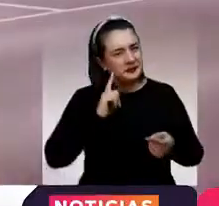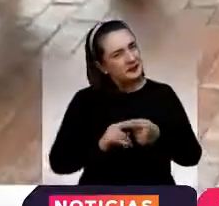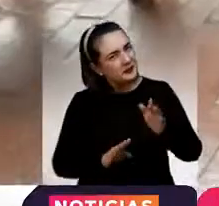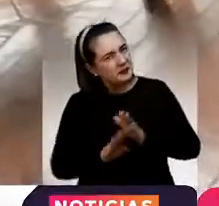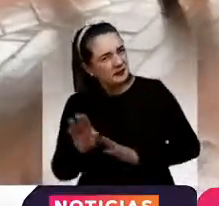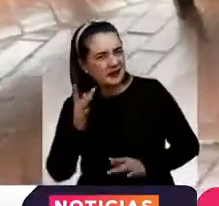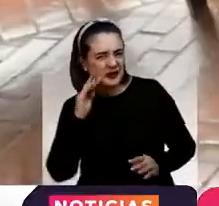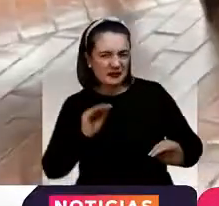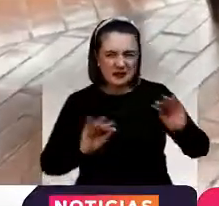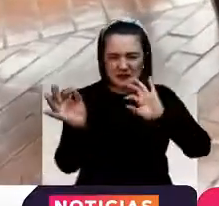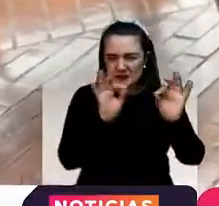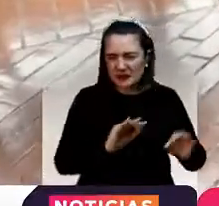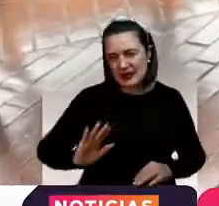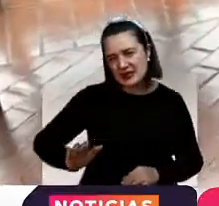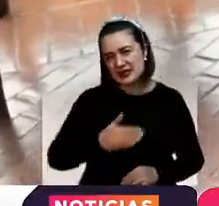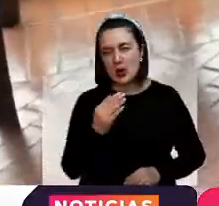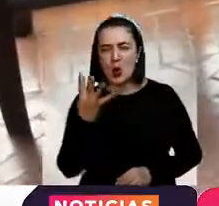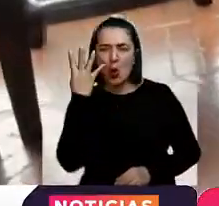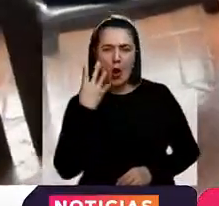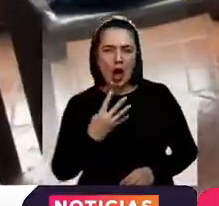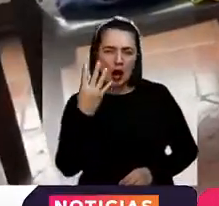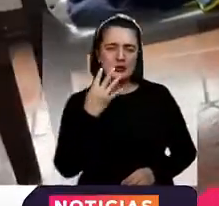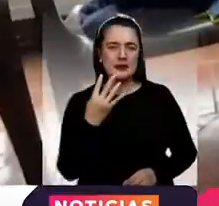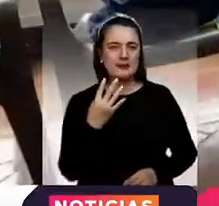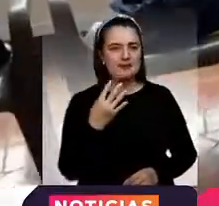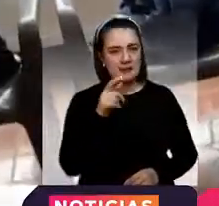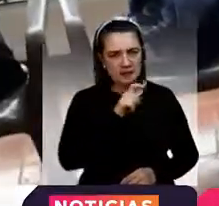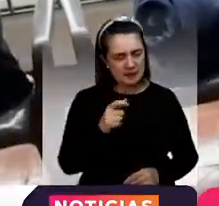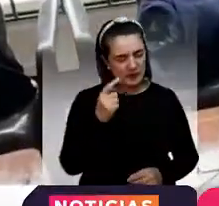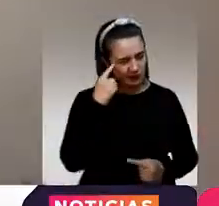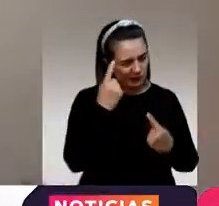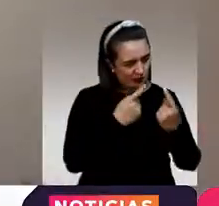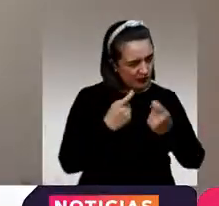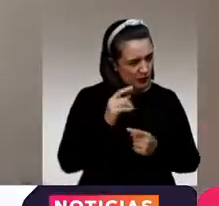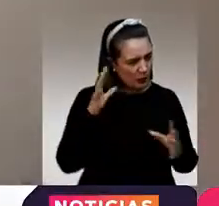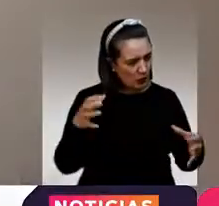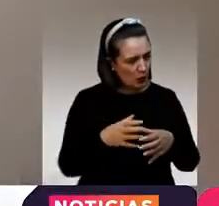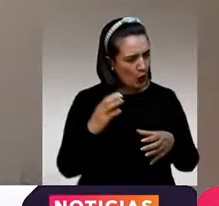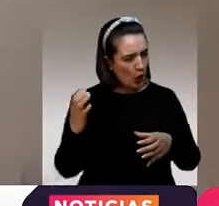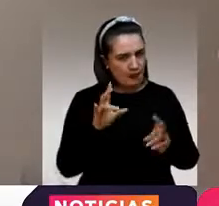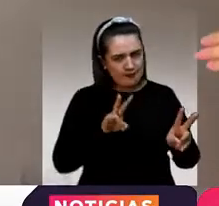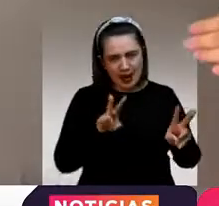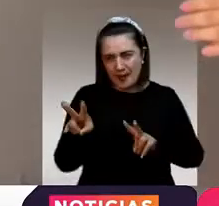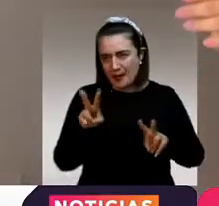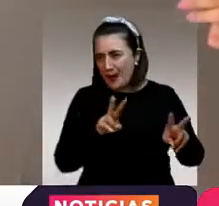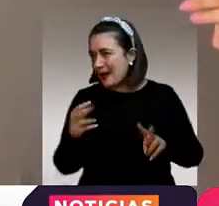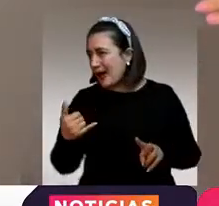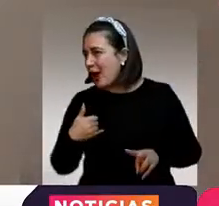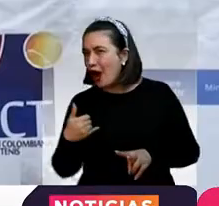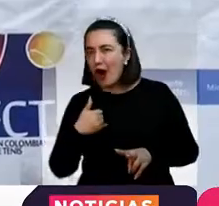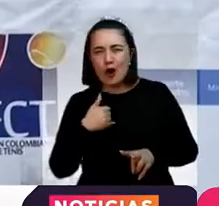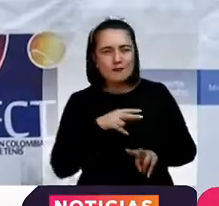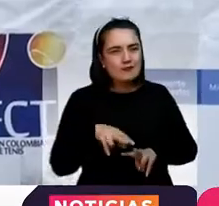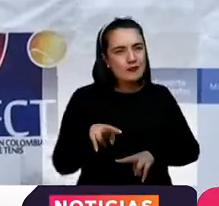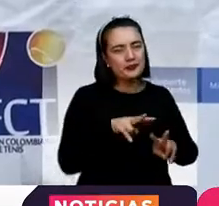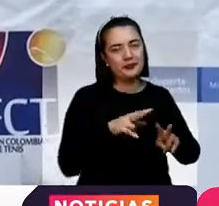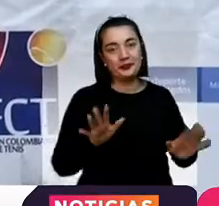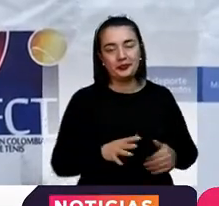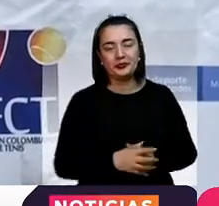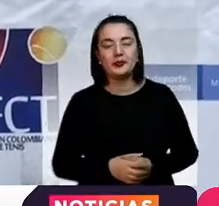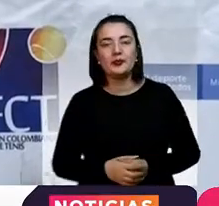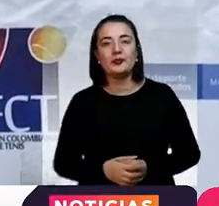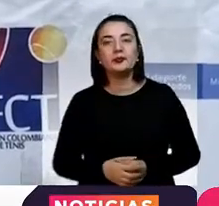Bogotá. Fueron 4 días en los que los entrenadores del equipo Colombia observaron el talento joven en la capital. Después